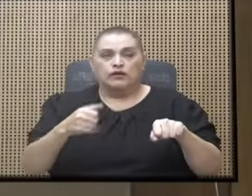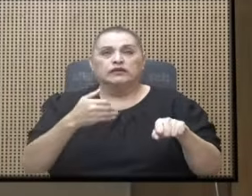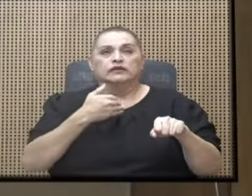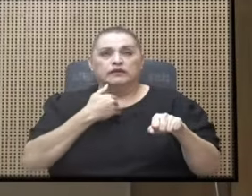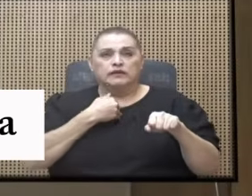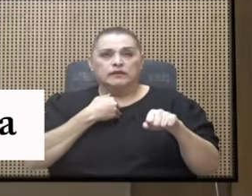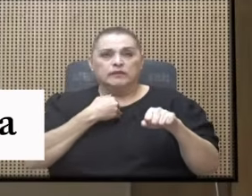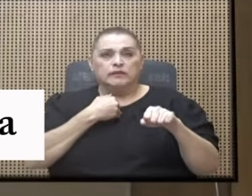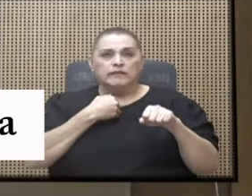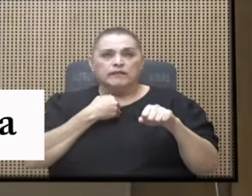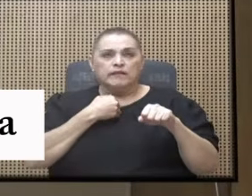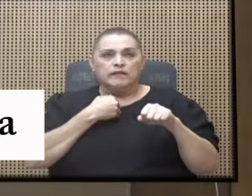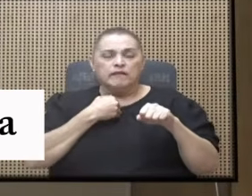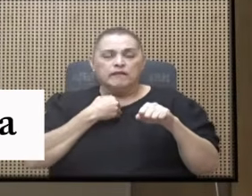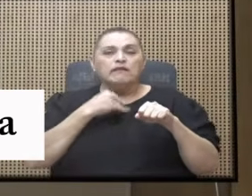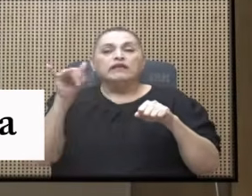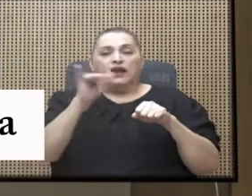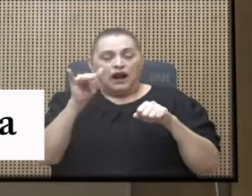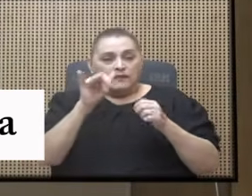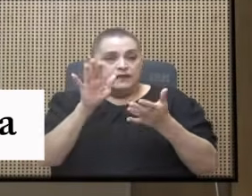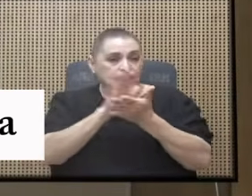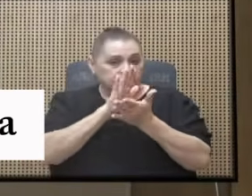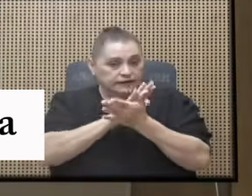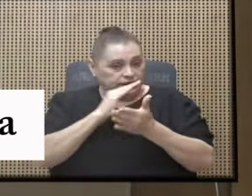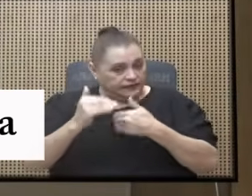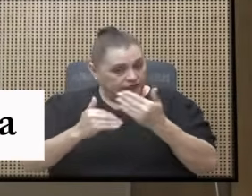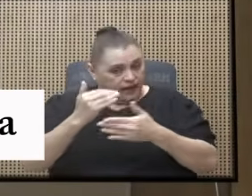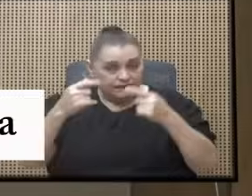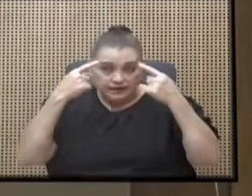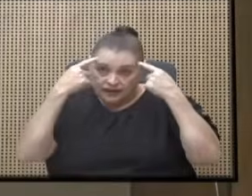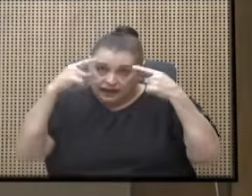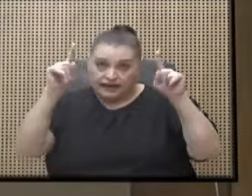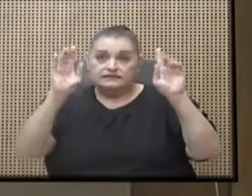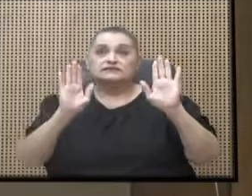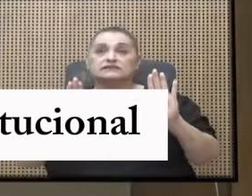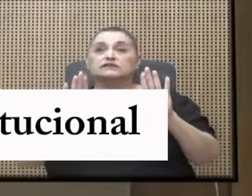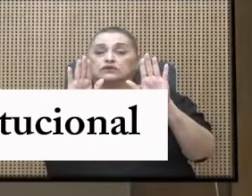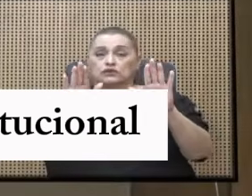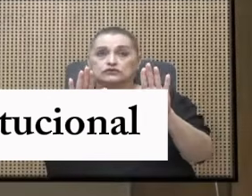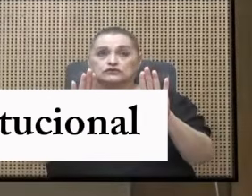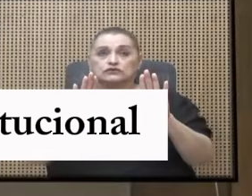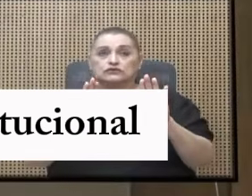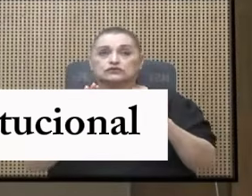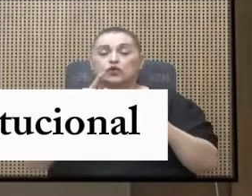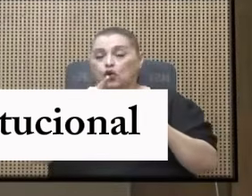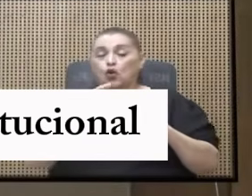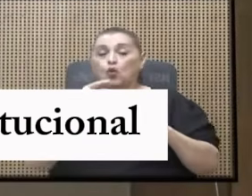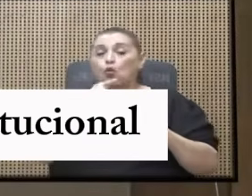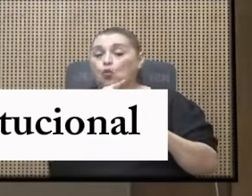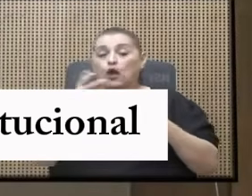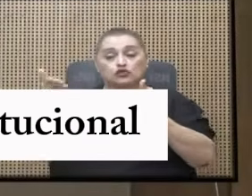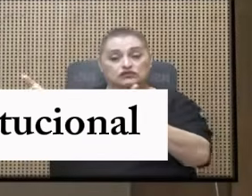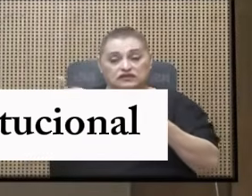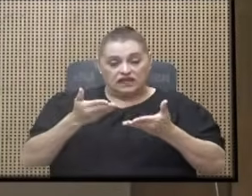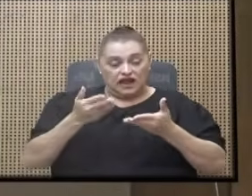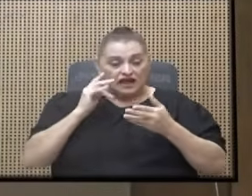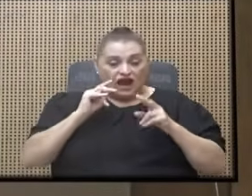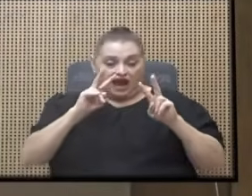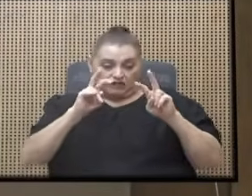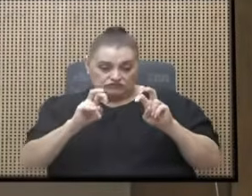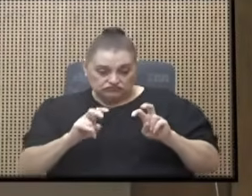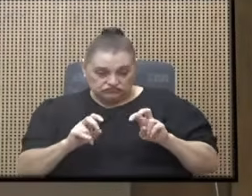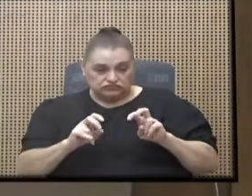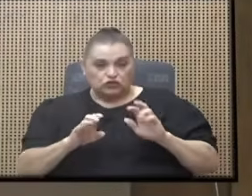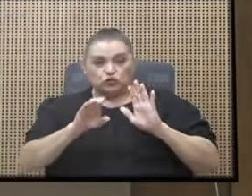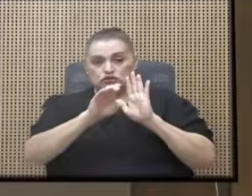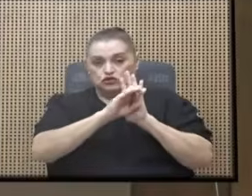efectivamente también un trámite exitoso cuando sea objeto de revisión en la jurisdicción constitucional. Ustedes saben